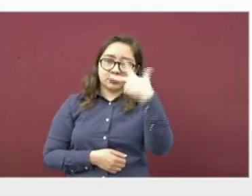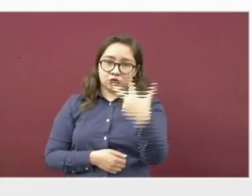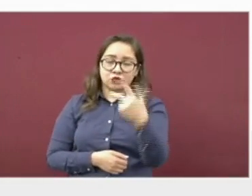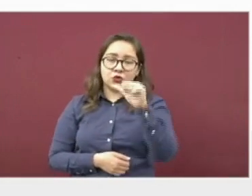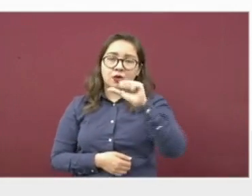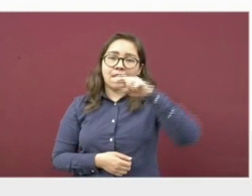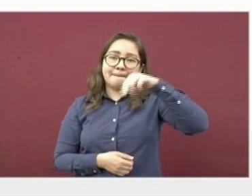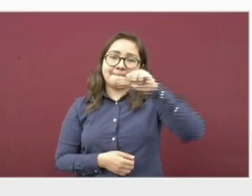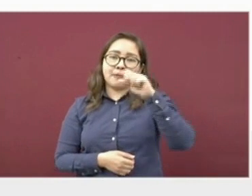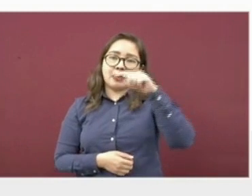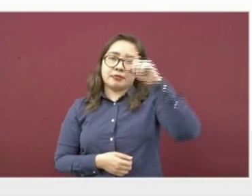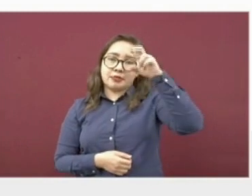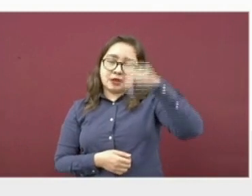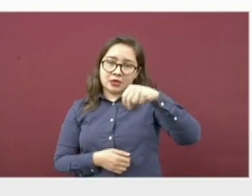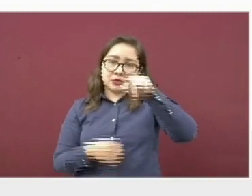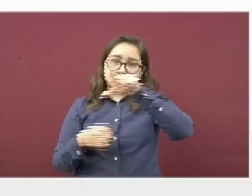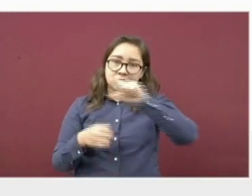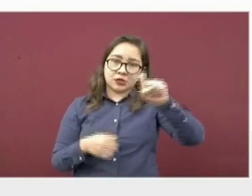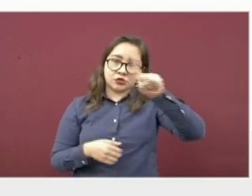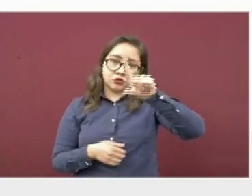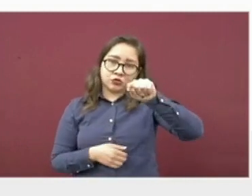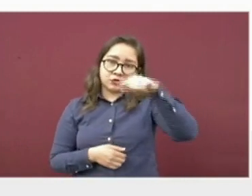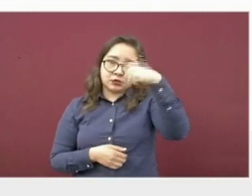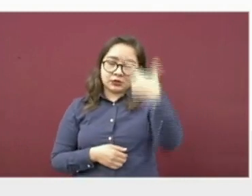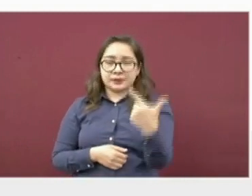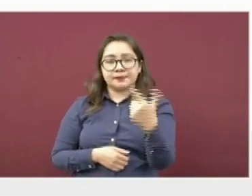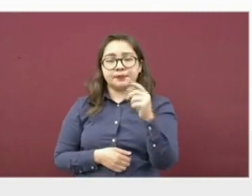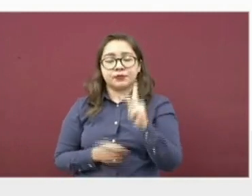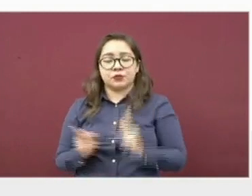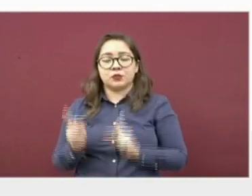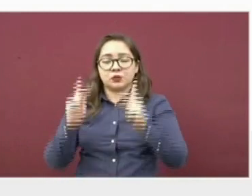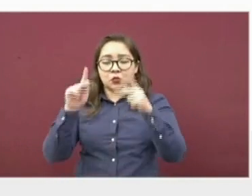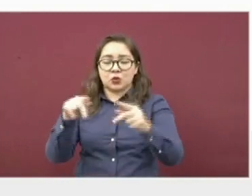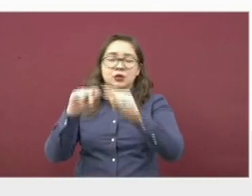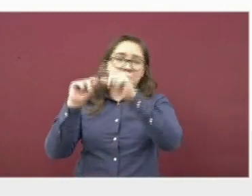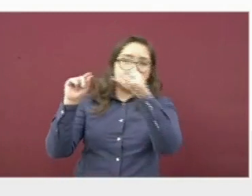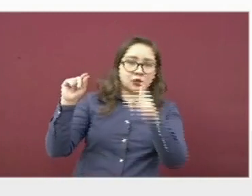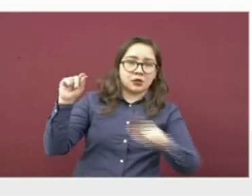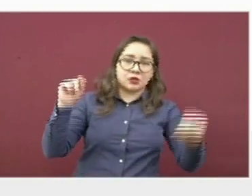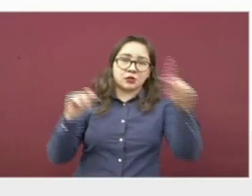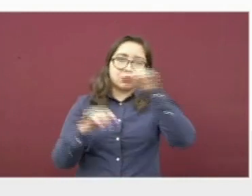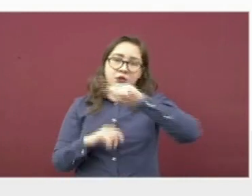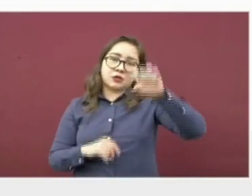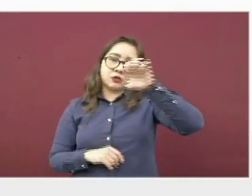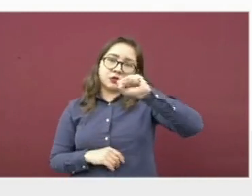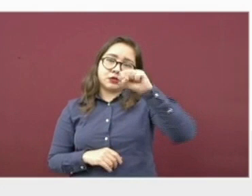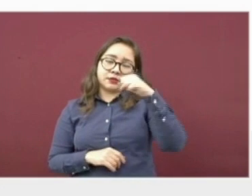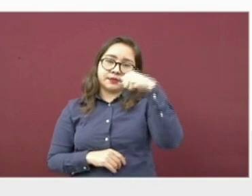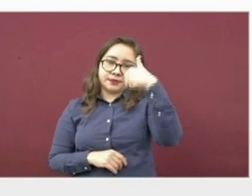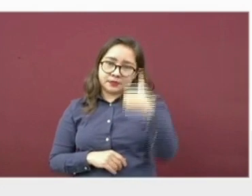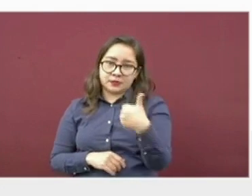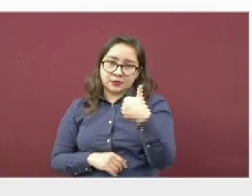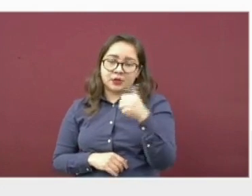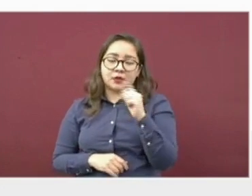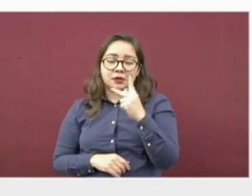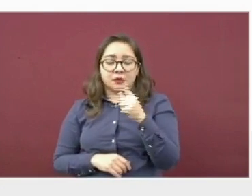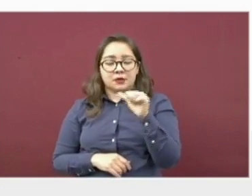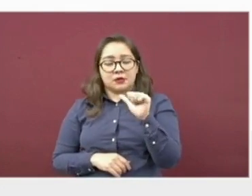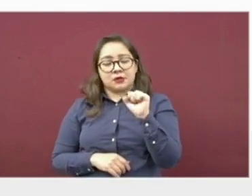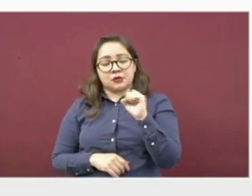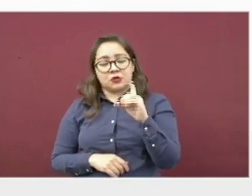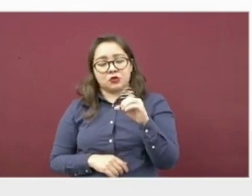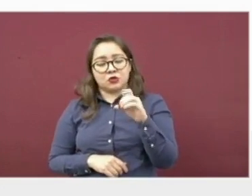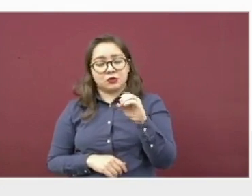Amatlán de los Reyes, 177. Puente Nacional, 166. Paso de